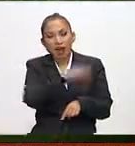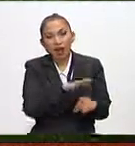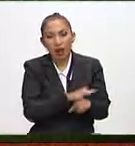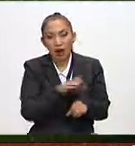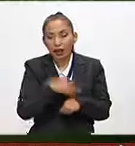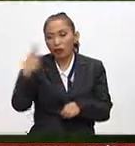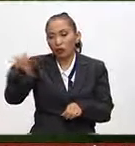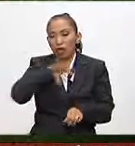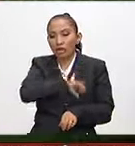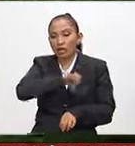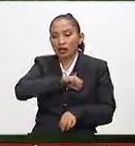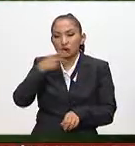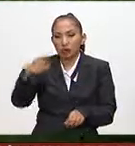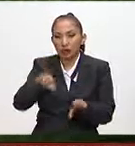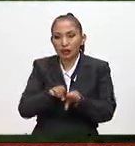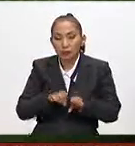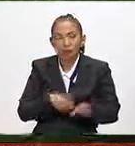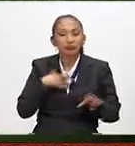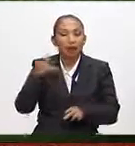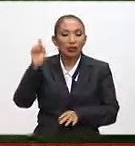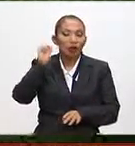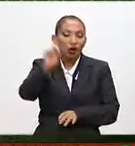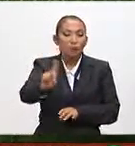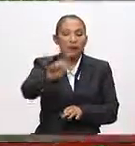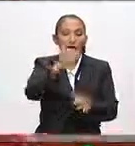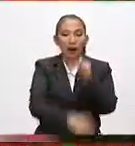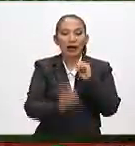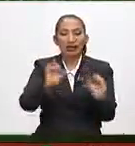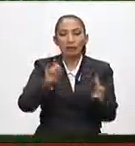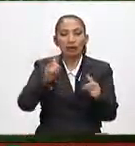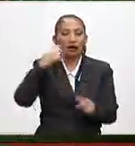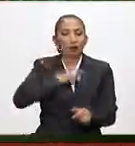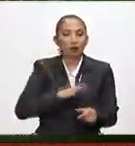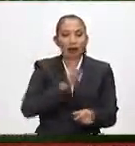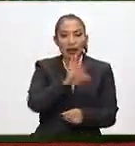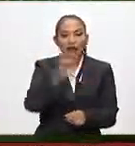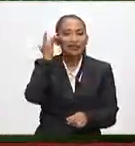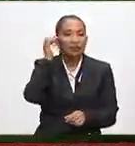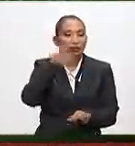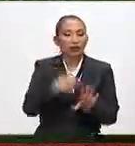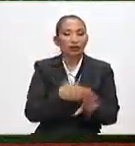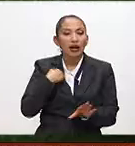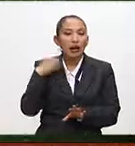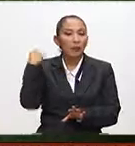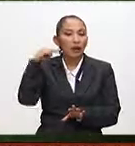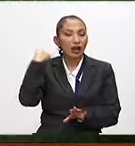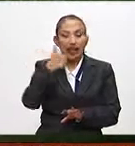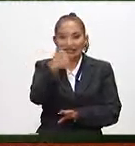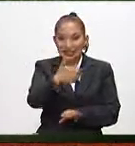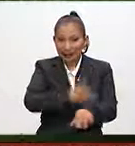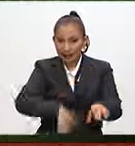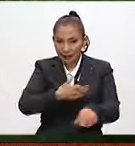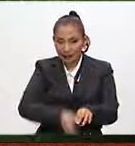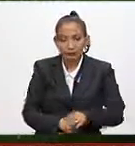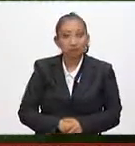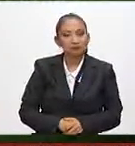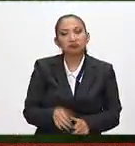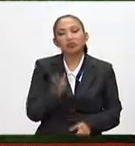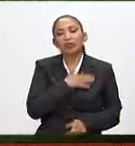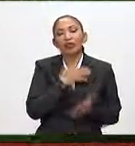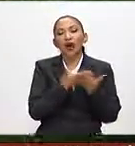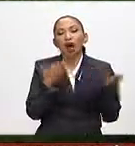y los de sus propios equipos. El domingo cierra la jornada Chiapas contra Toluca a las 5 y Santos contra Morelia a las 6 de la tarde. Bueno,